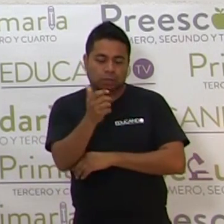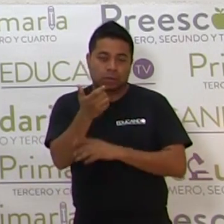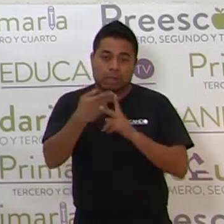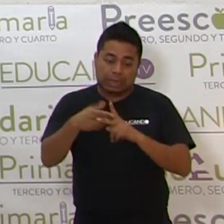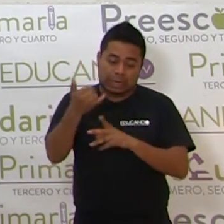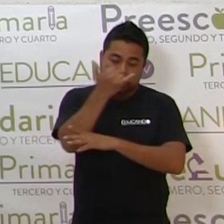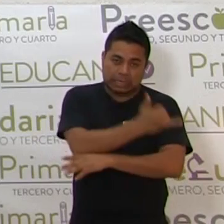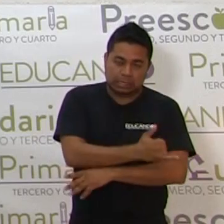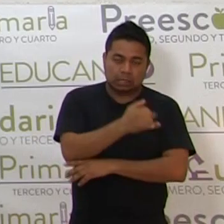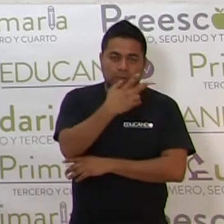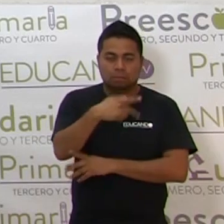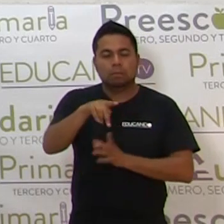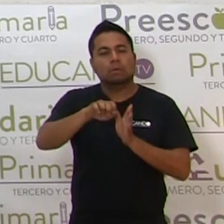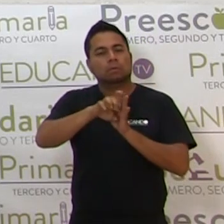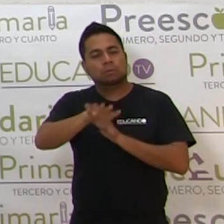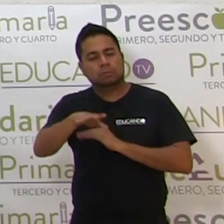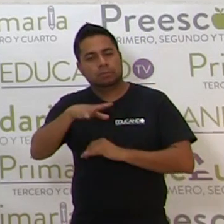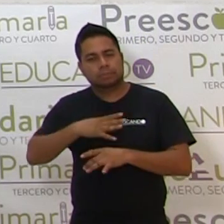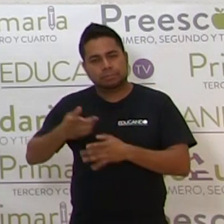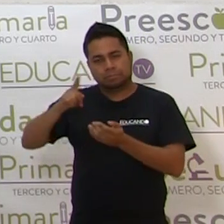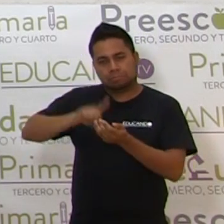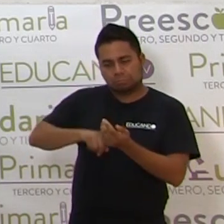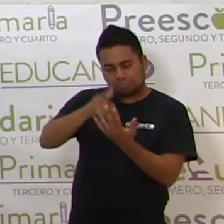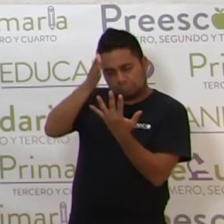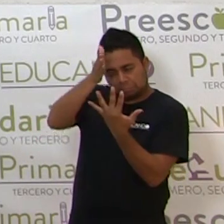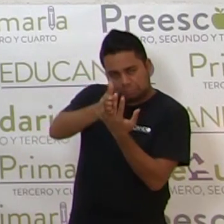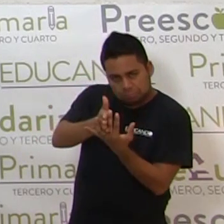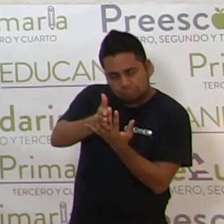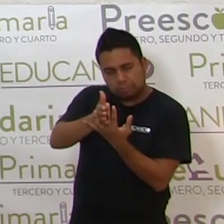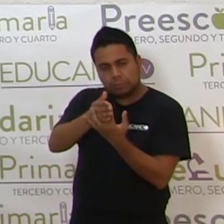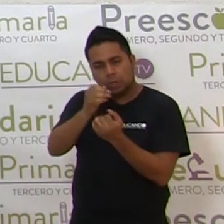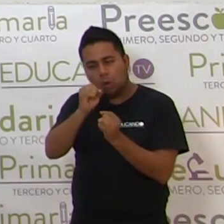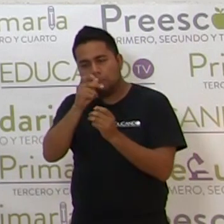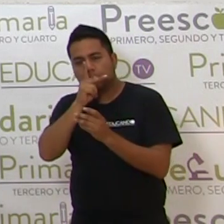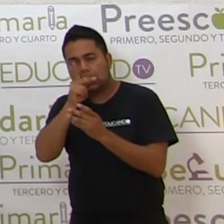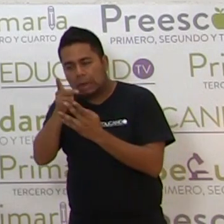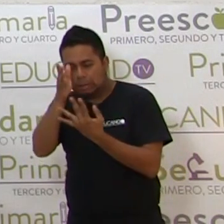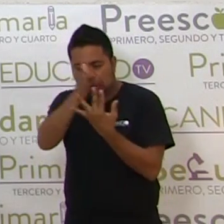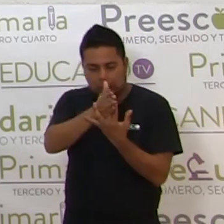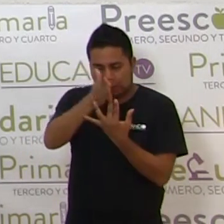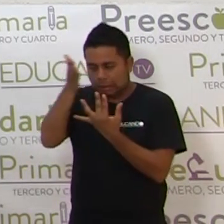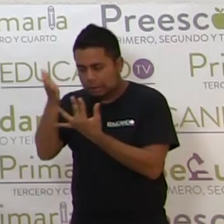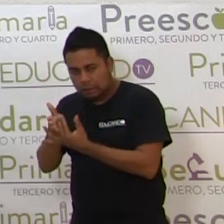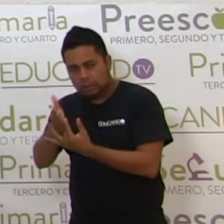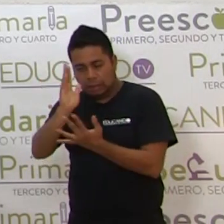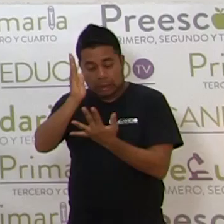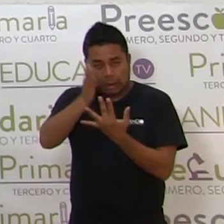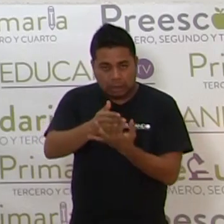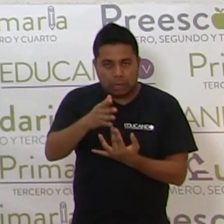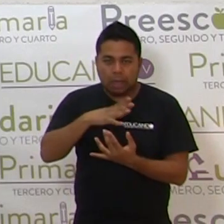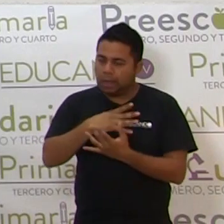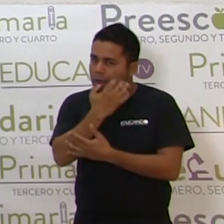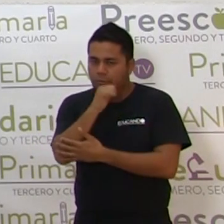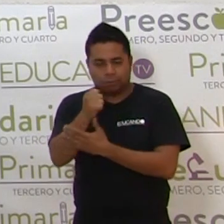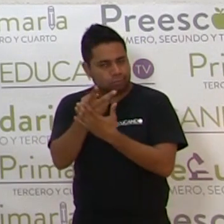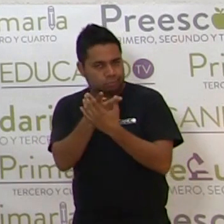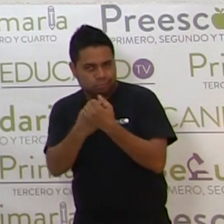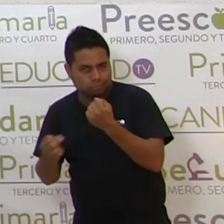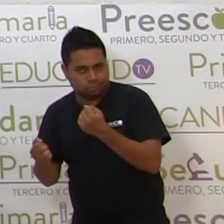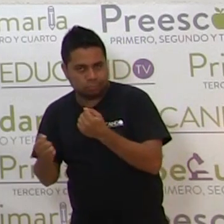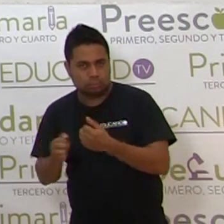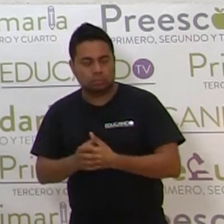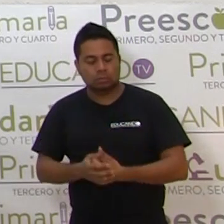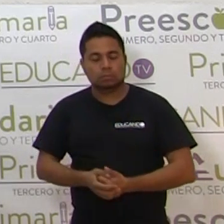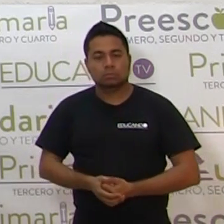si la encontramos entre una sílaba, entre una palabra y otra, se tiene que armar un diptongo.